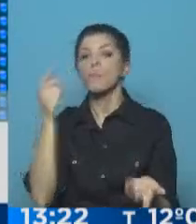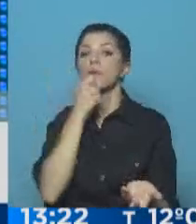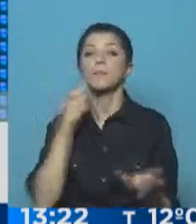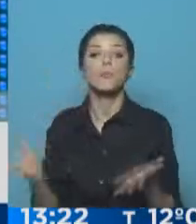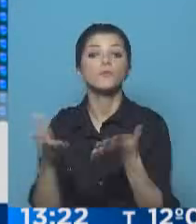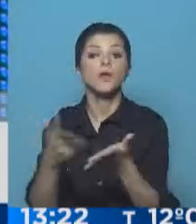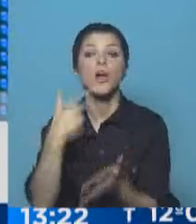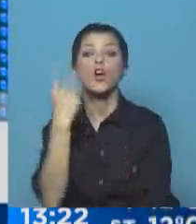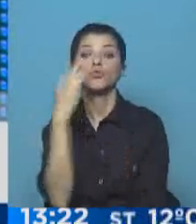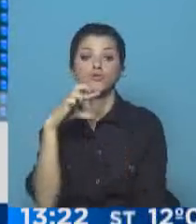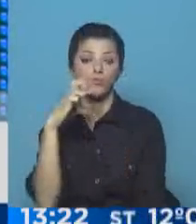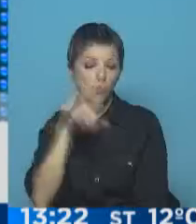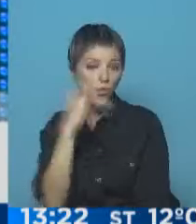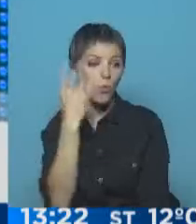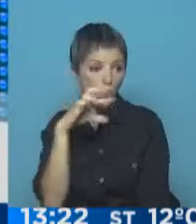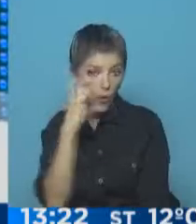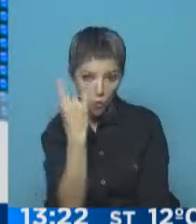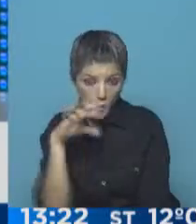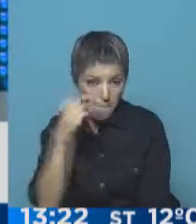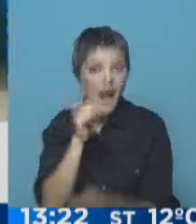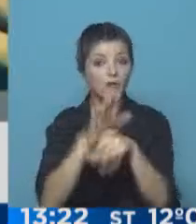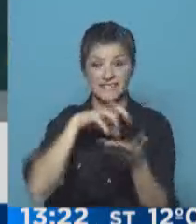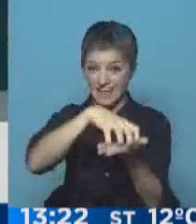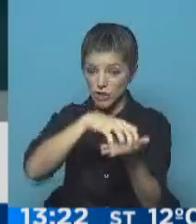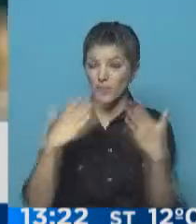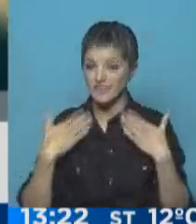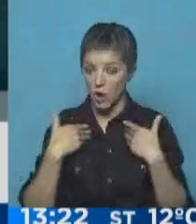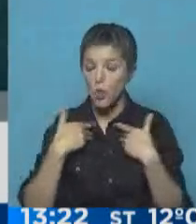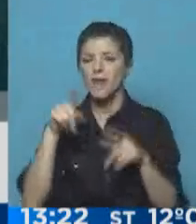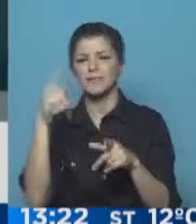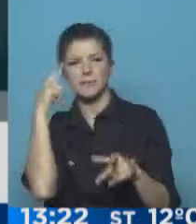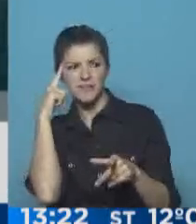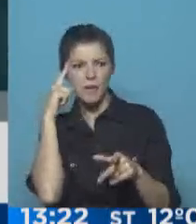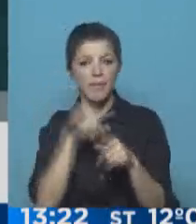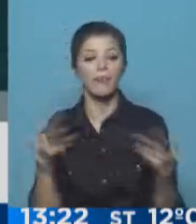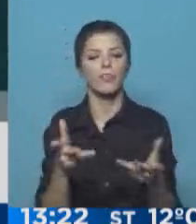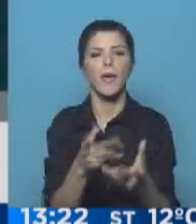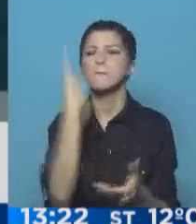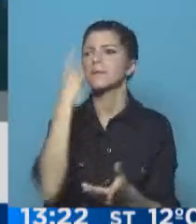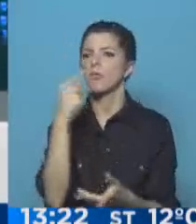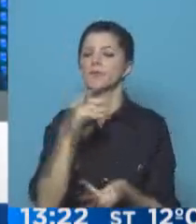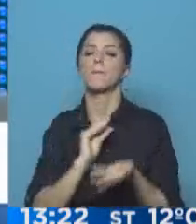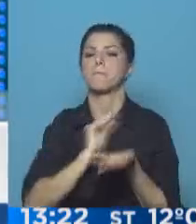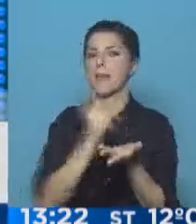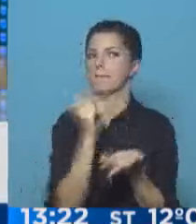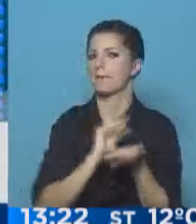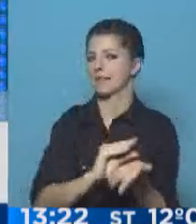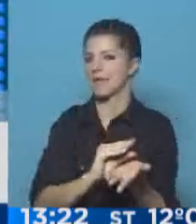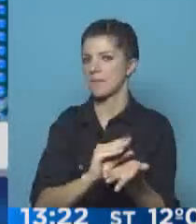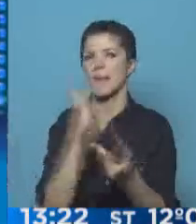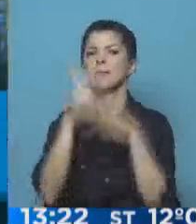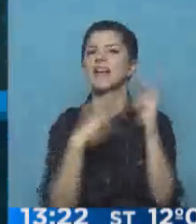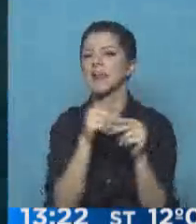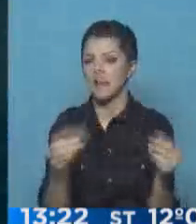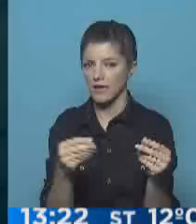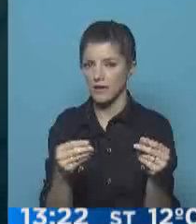si fuera la solución, antes de eso las promociona, pone plata para decir que son, pero no pone plata en las